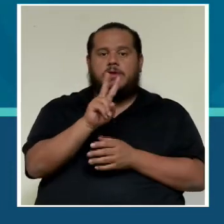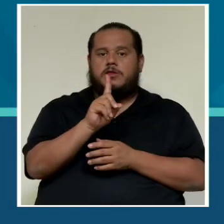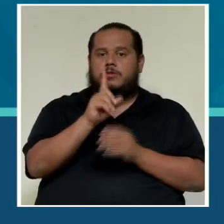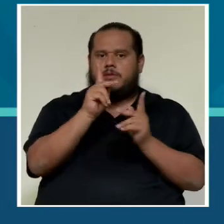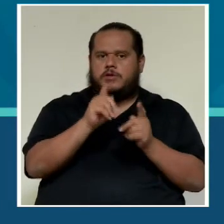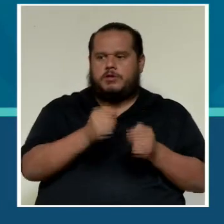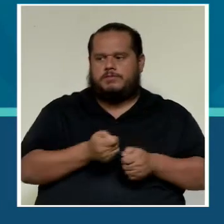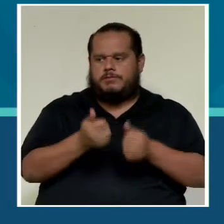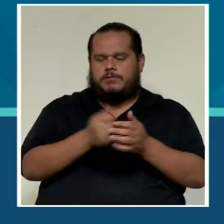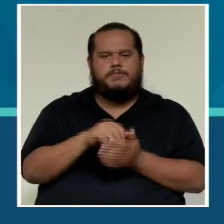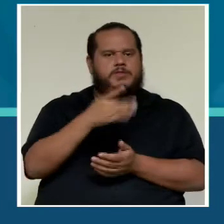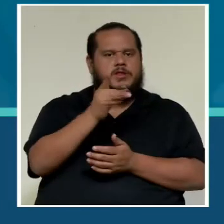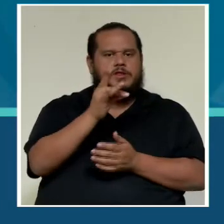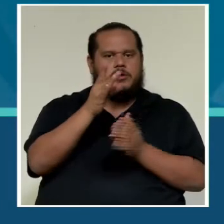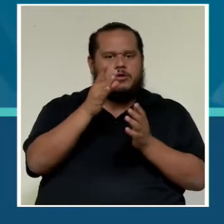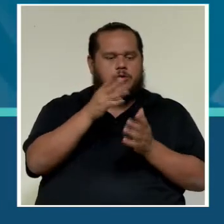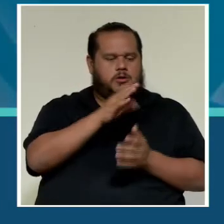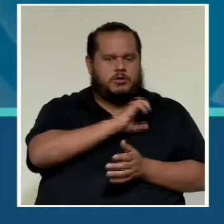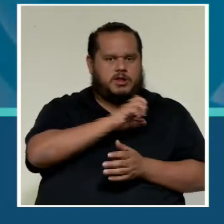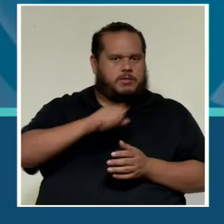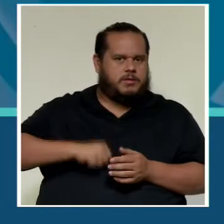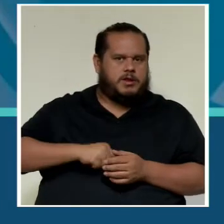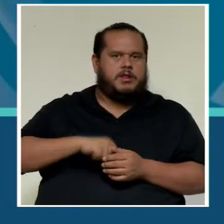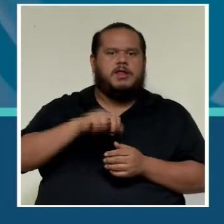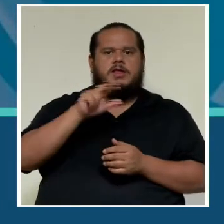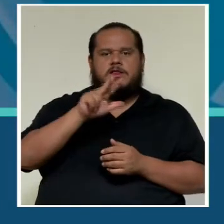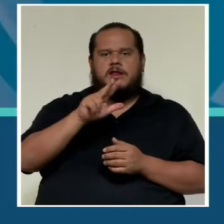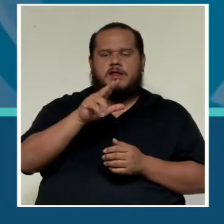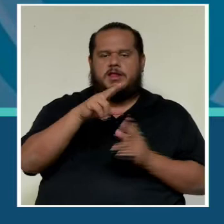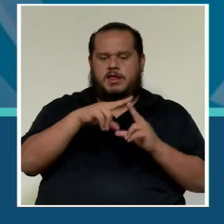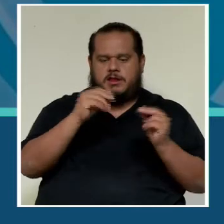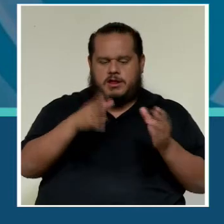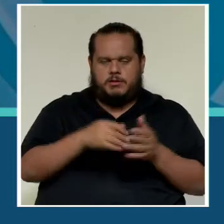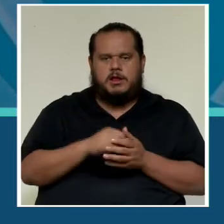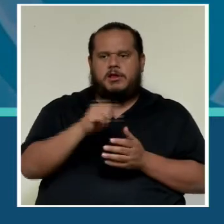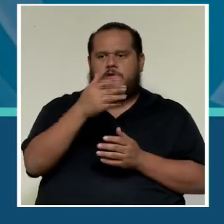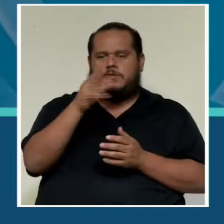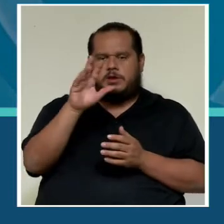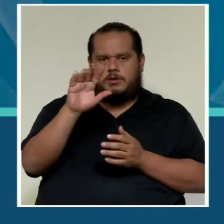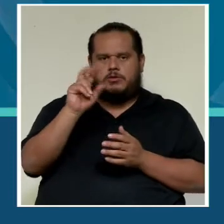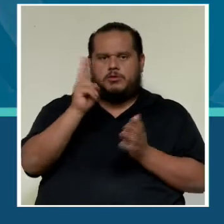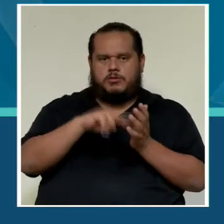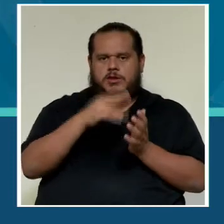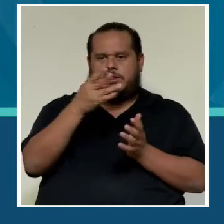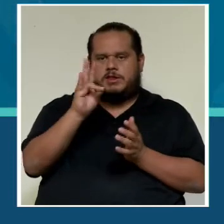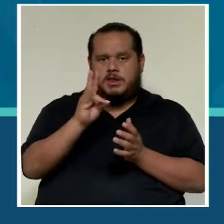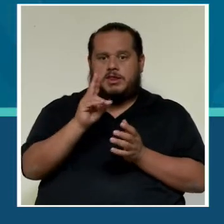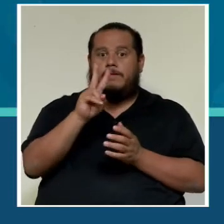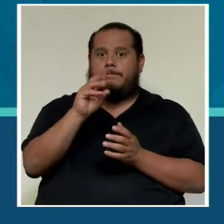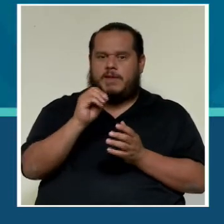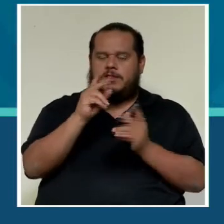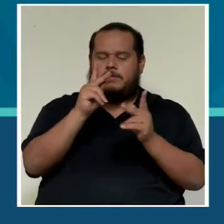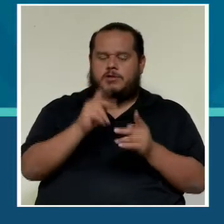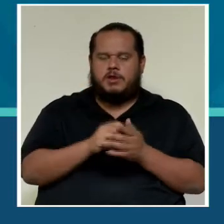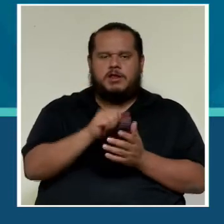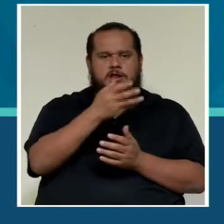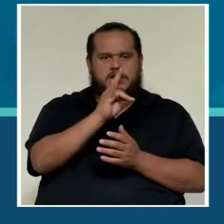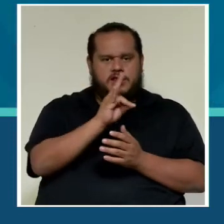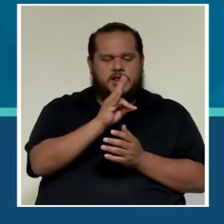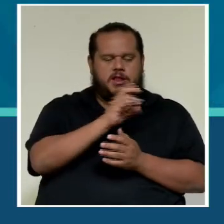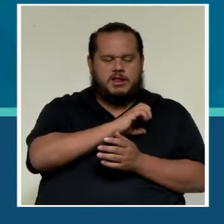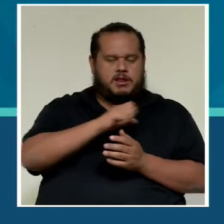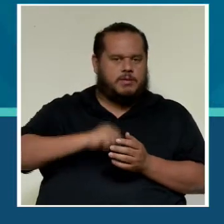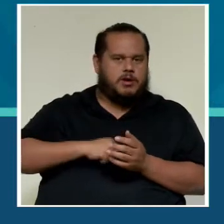deportadas, 18 salvadoreños y 3 nicaragüenses. En el 2017 aumentó a 20, personas, 17 salvadoreños y